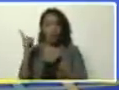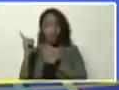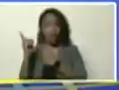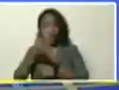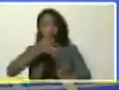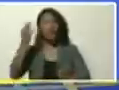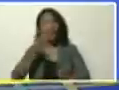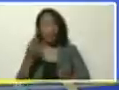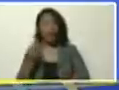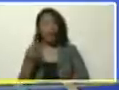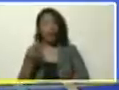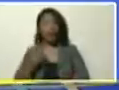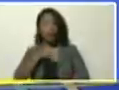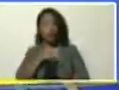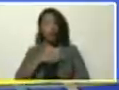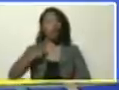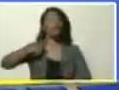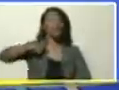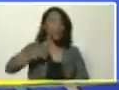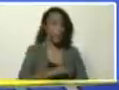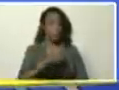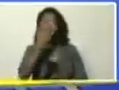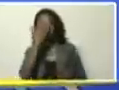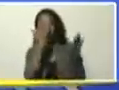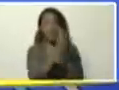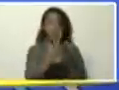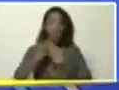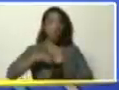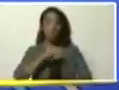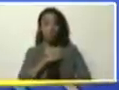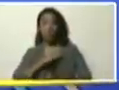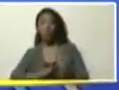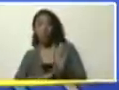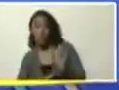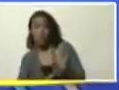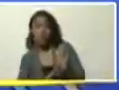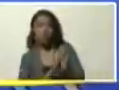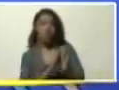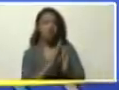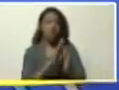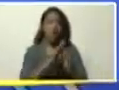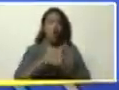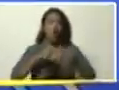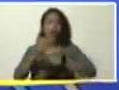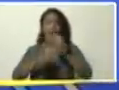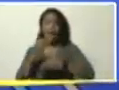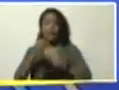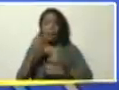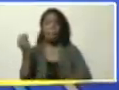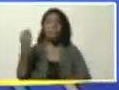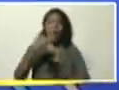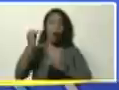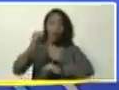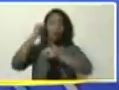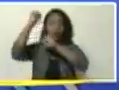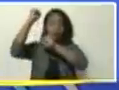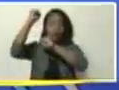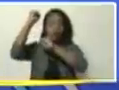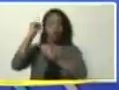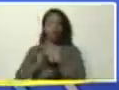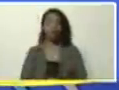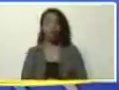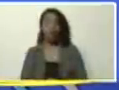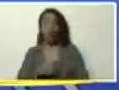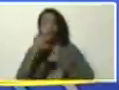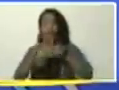realidad que tenemos que enfrentar, que tenemos que superar, lo que hace es más heroica esta victoria. Lo